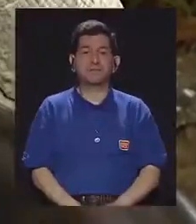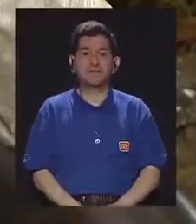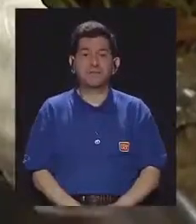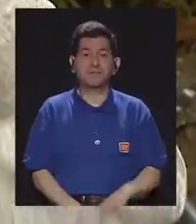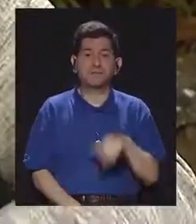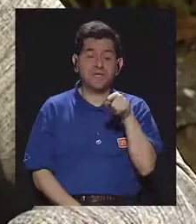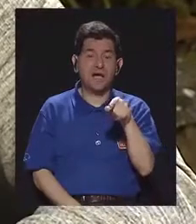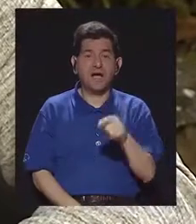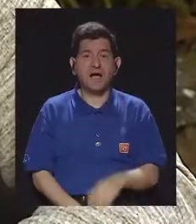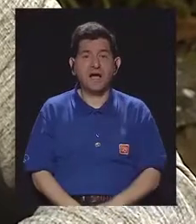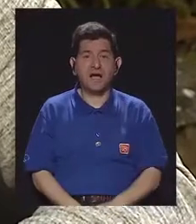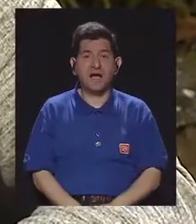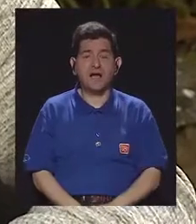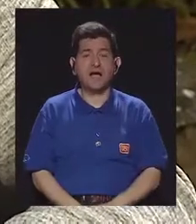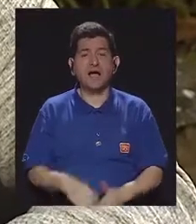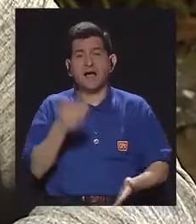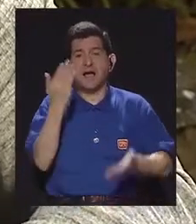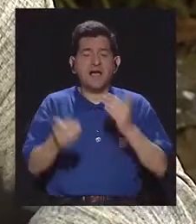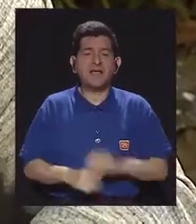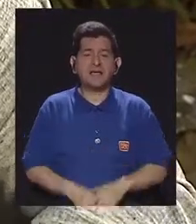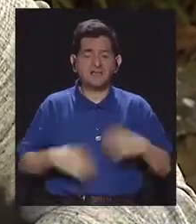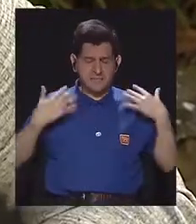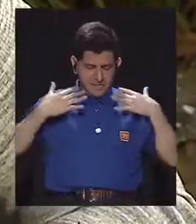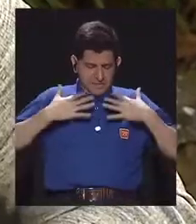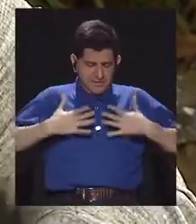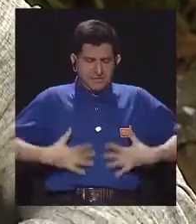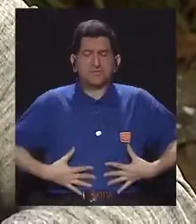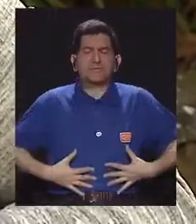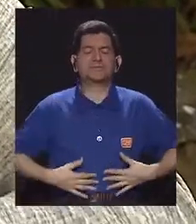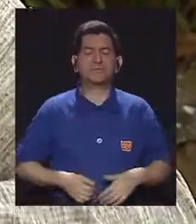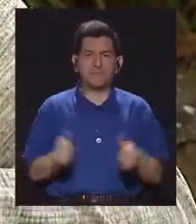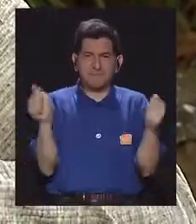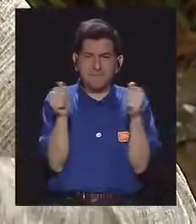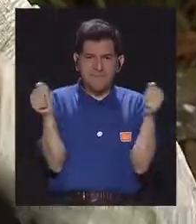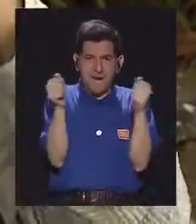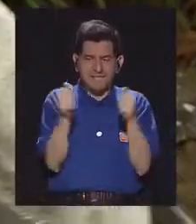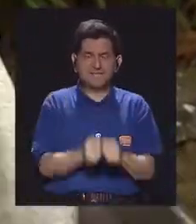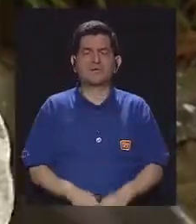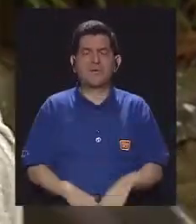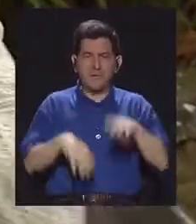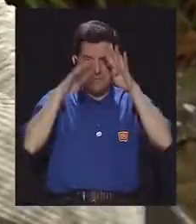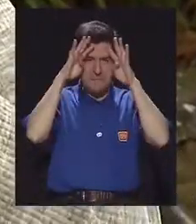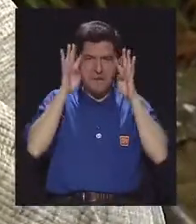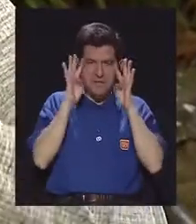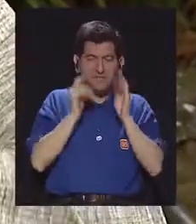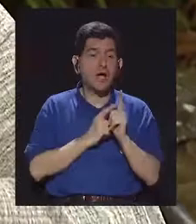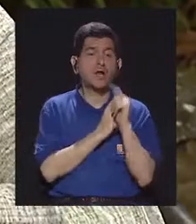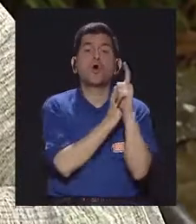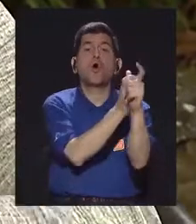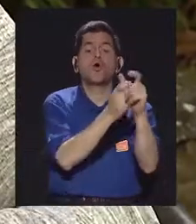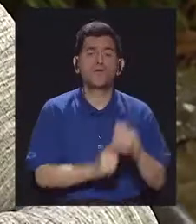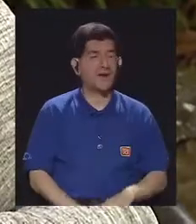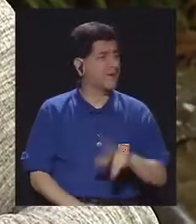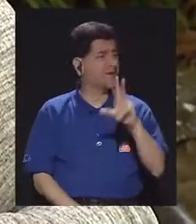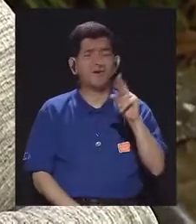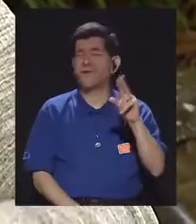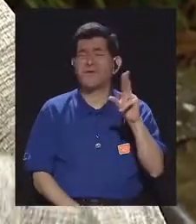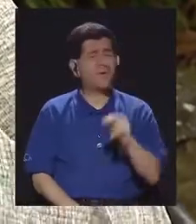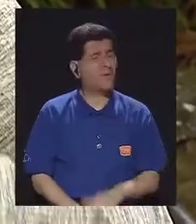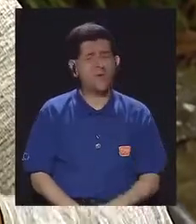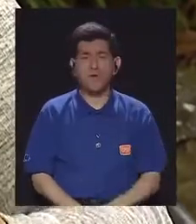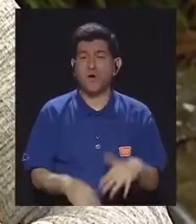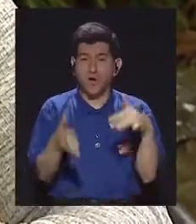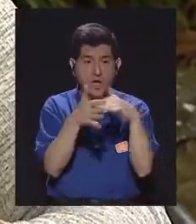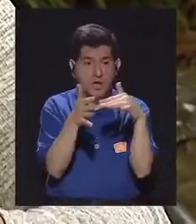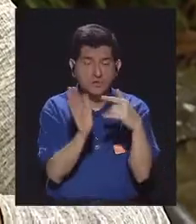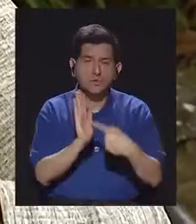primera una bolsa plástica, que dice que para aquí. Sudar y gastar toda esa grasa, uh-huh. y se tiran a correr. No. Hay